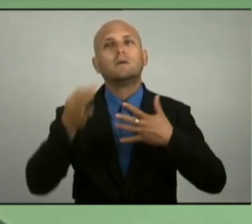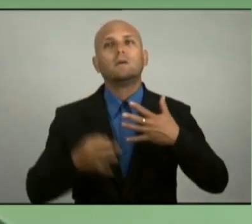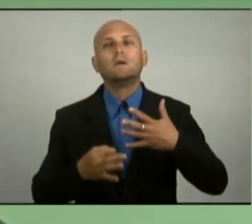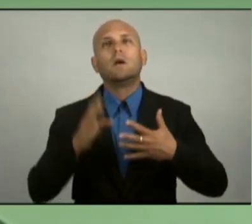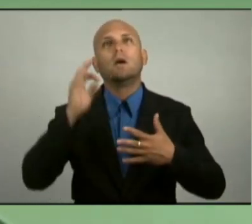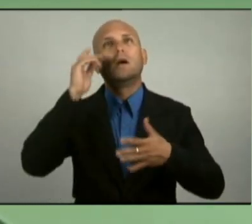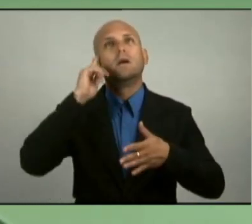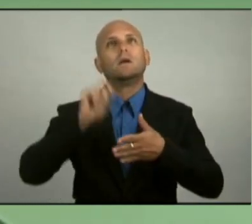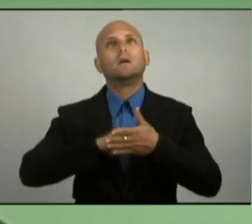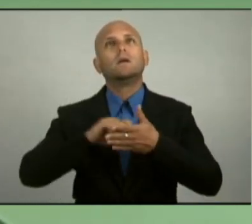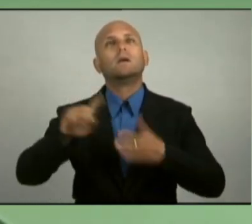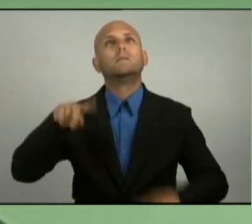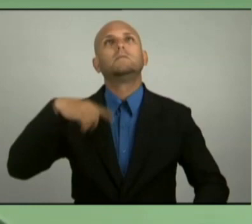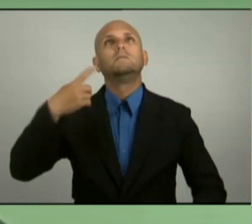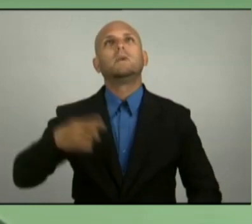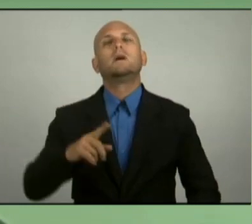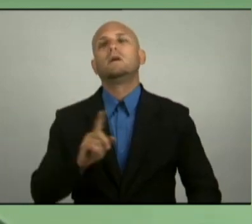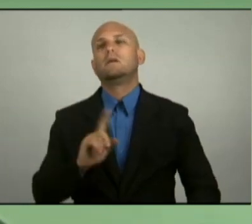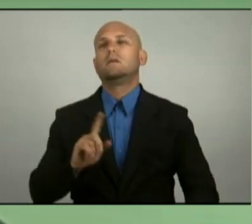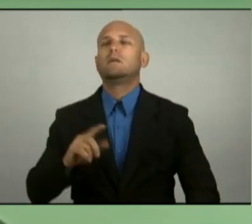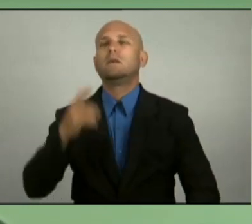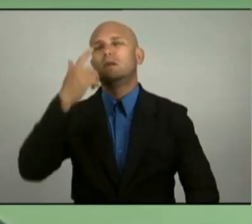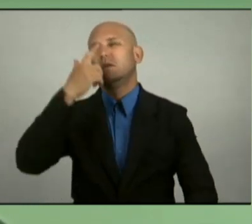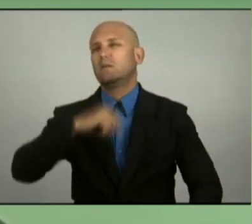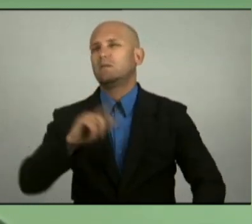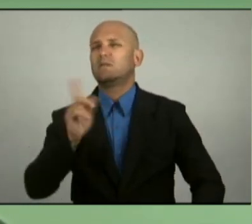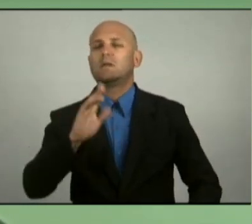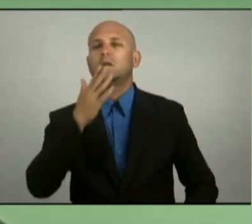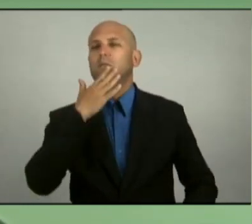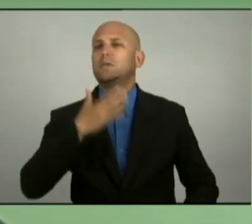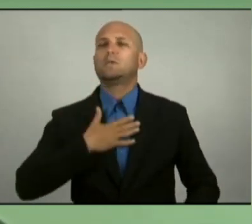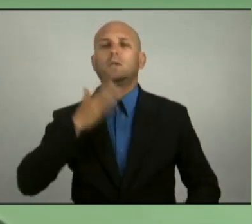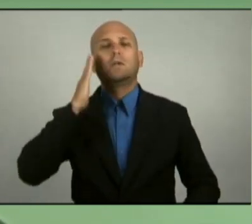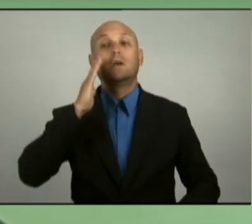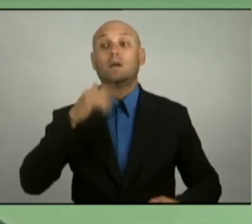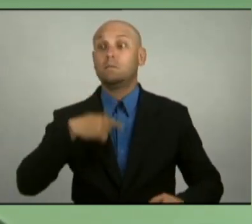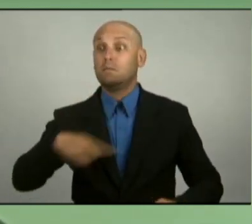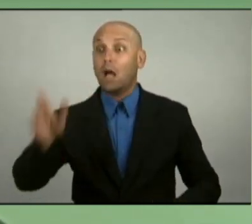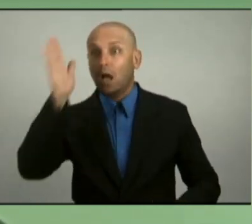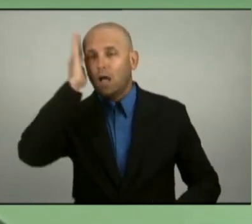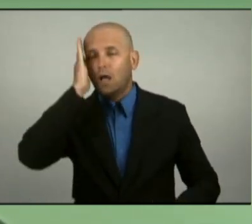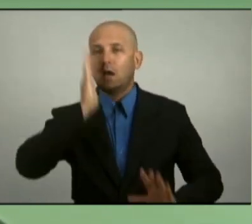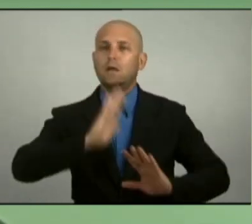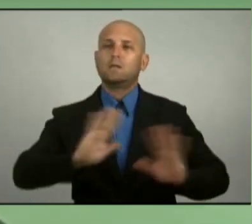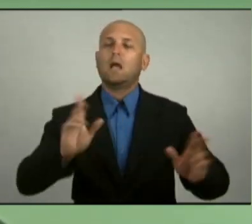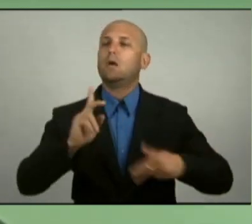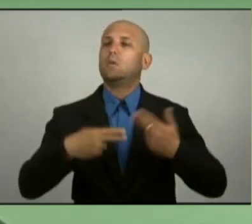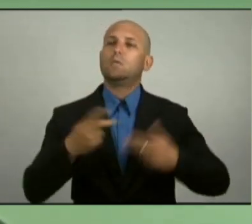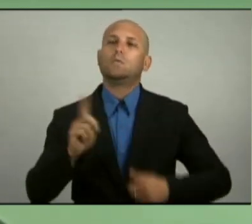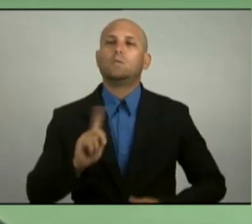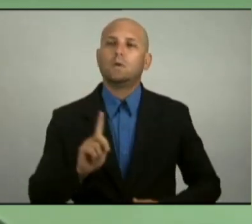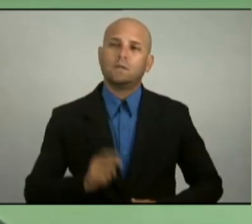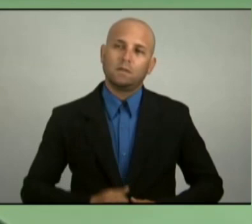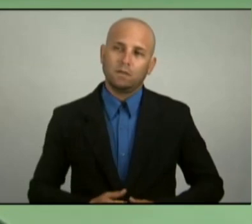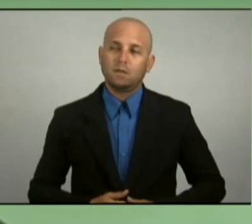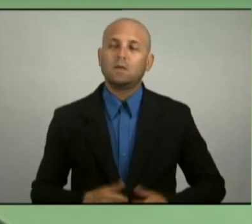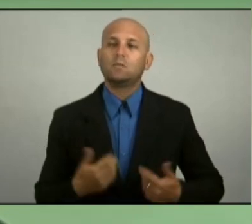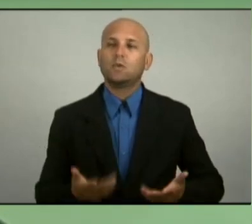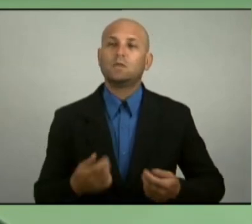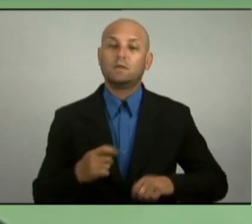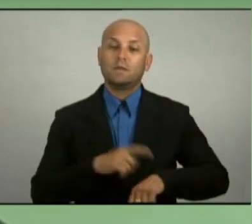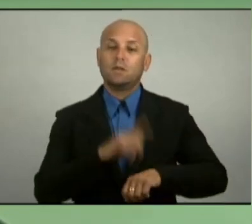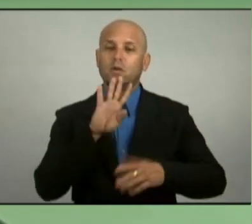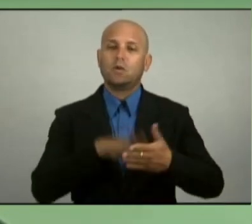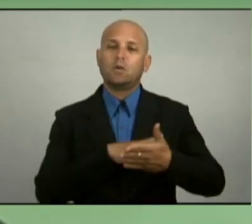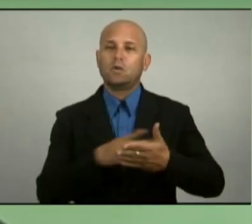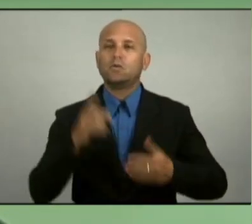día siguiente no porque la vida cotidiana es muy cambiante y a veces planificamos cosas que no se pueden cumplir porque no están en nuestras manos Entonces yo pienso que el horario del